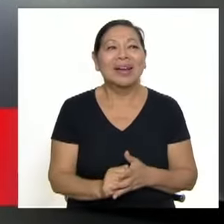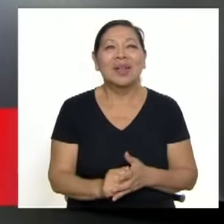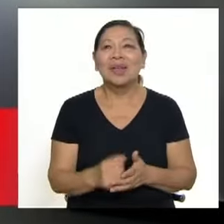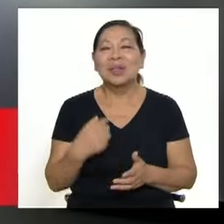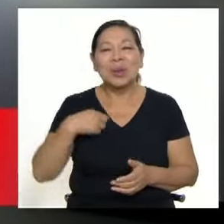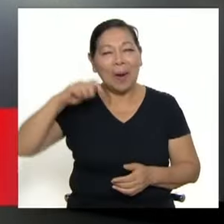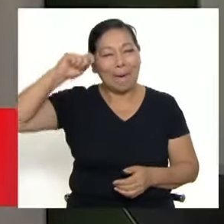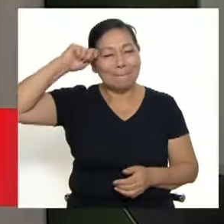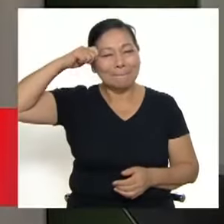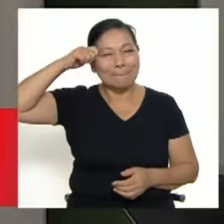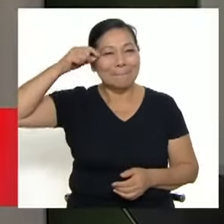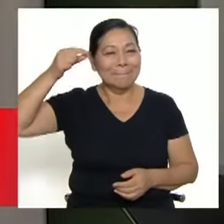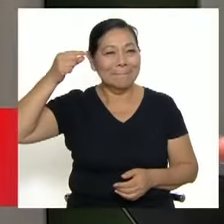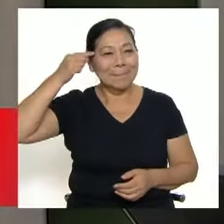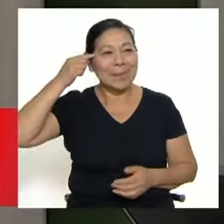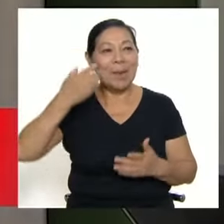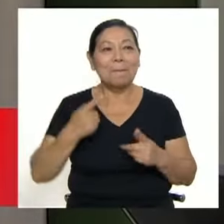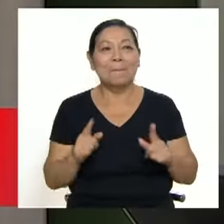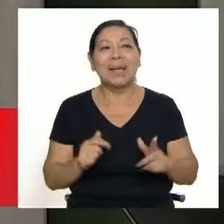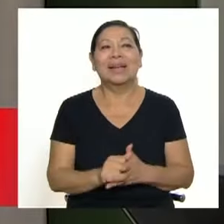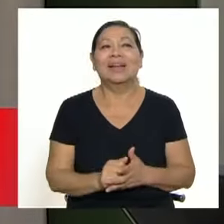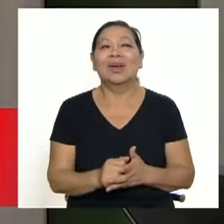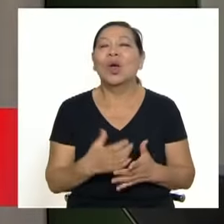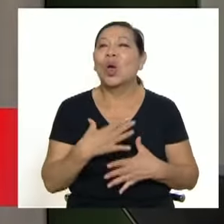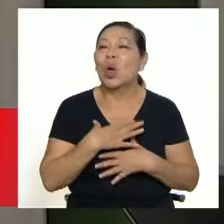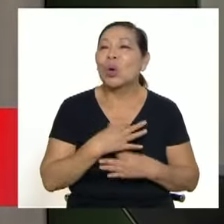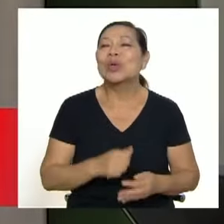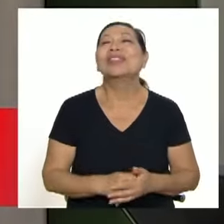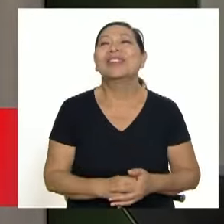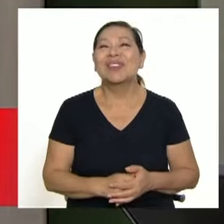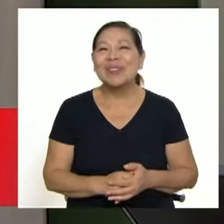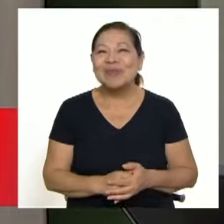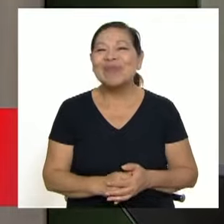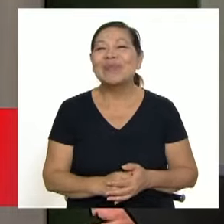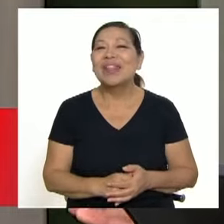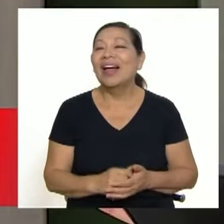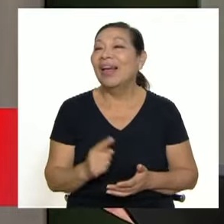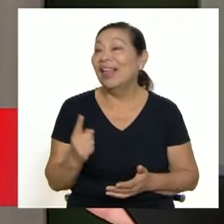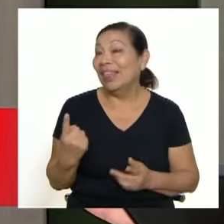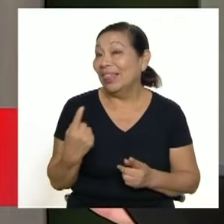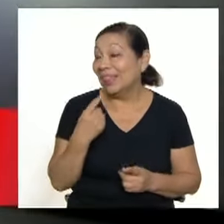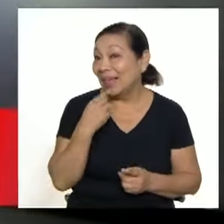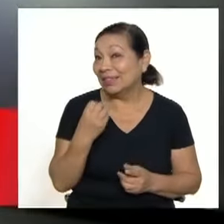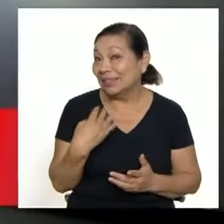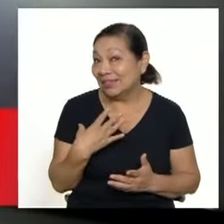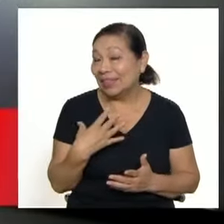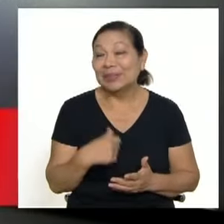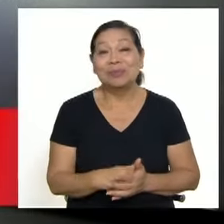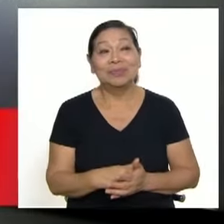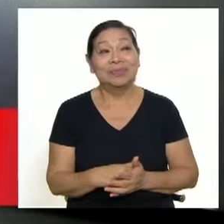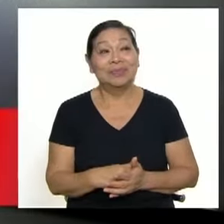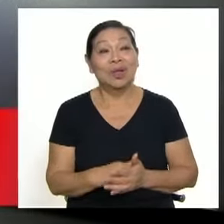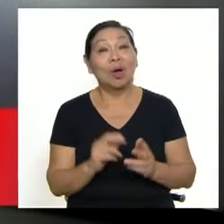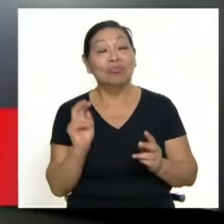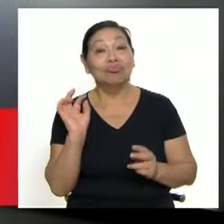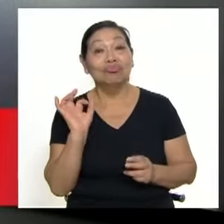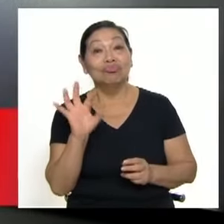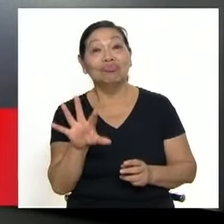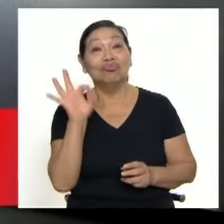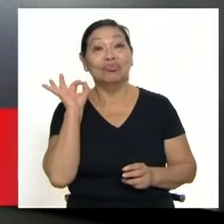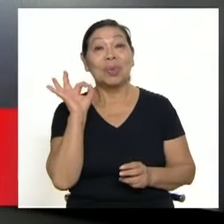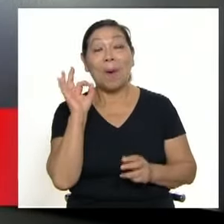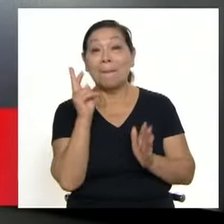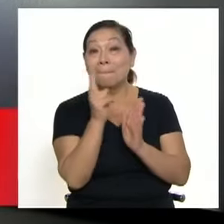un chip, ¿no? Que lo hace adecuado para lo que le gusta. Claro. Manolo, mira, nos están informando en producción que han encontrado